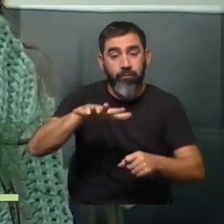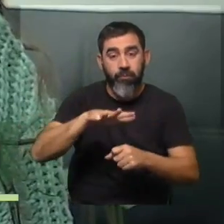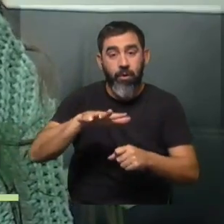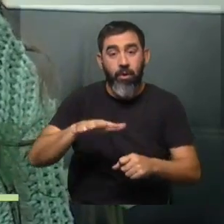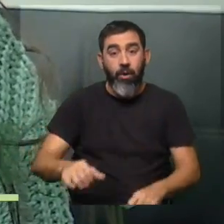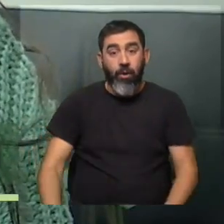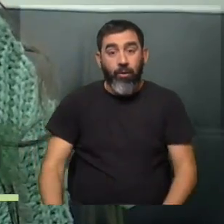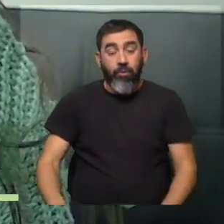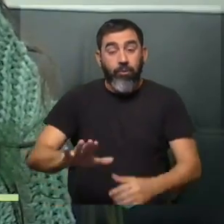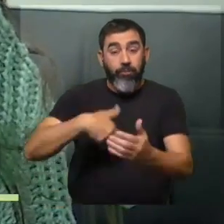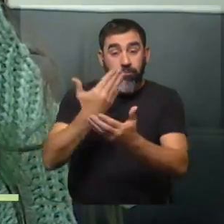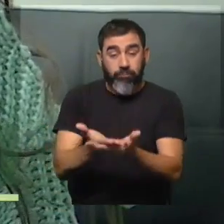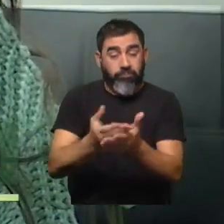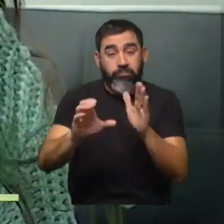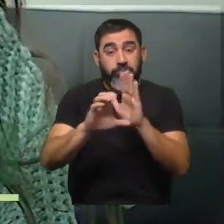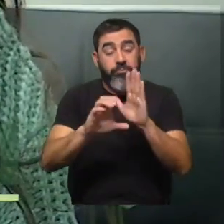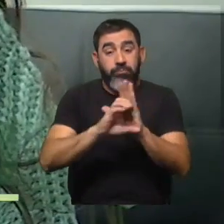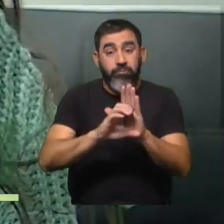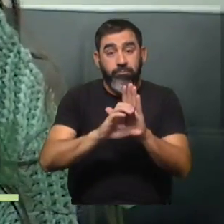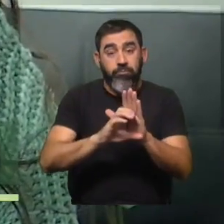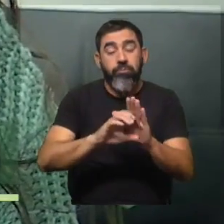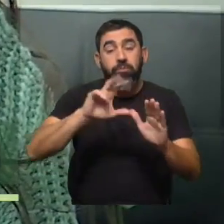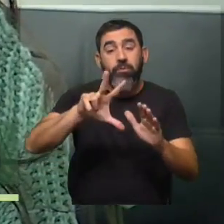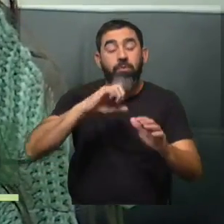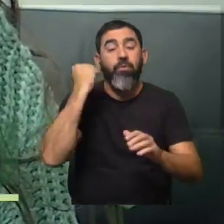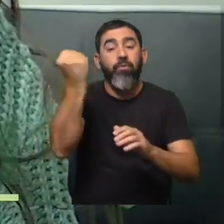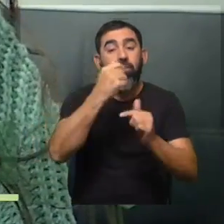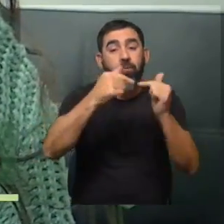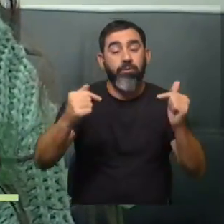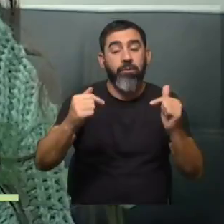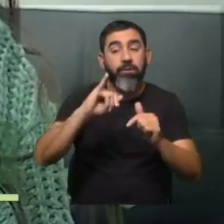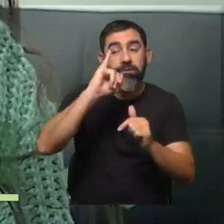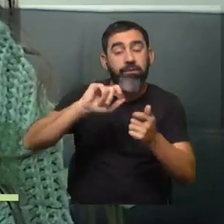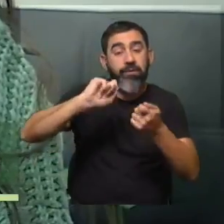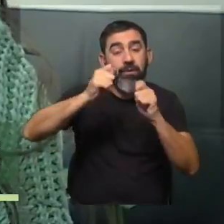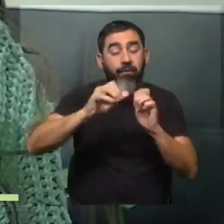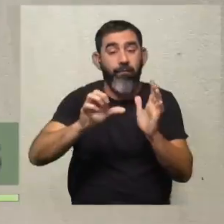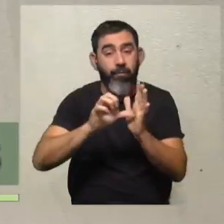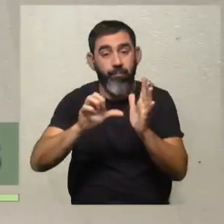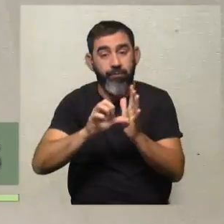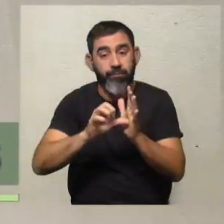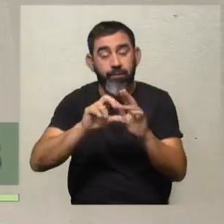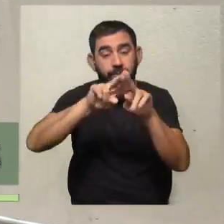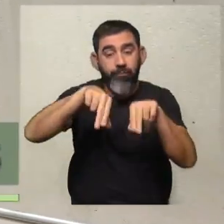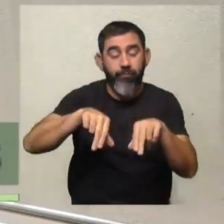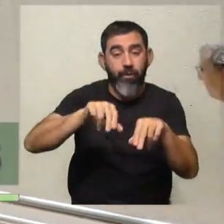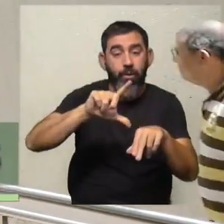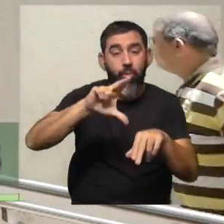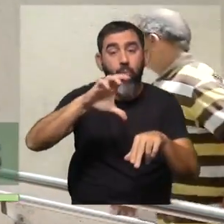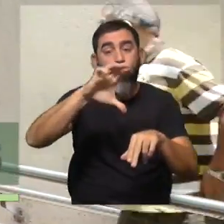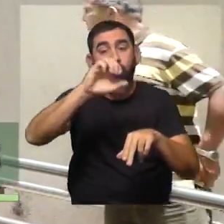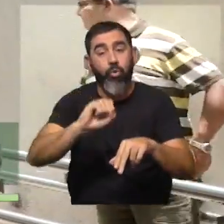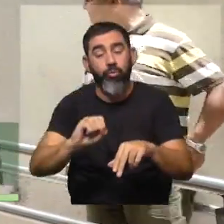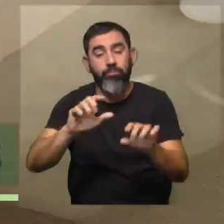atsc propone que la Constitución establece tres Pilares básicos para eventuales reformas del sistema eliminar el lucro lo que